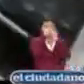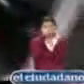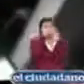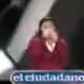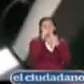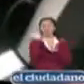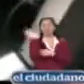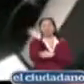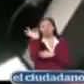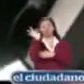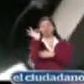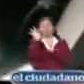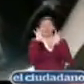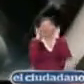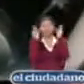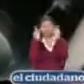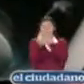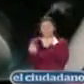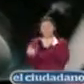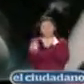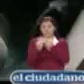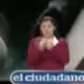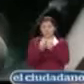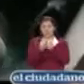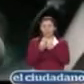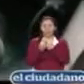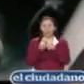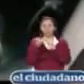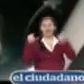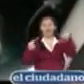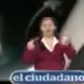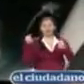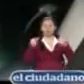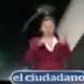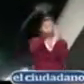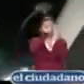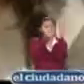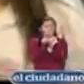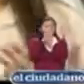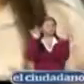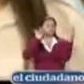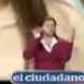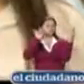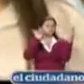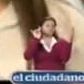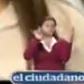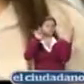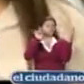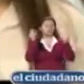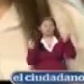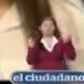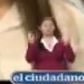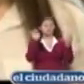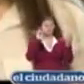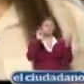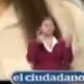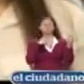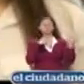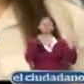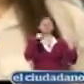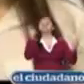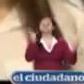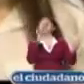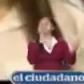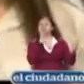mensaje de algún miembro de la familia, en ese momento el auto le lee el mensaje y puede responder con mensajes de voz que